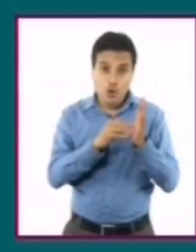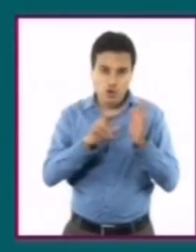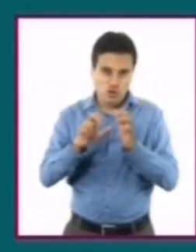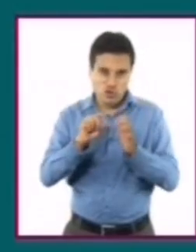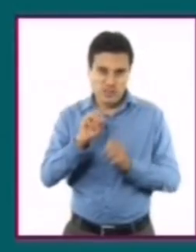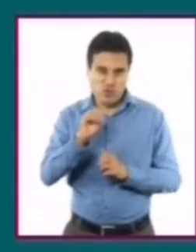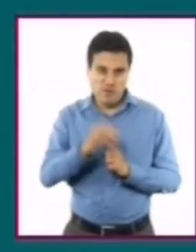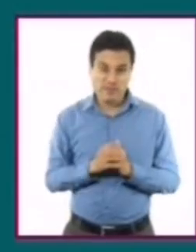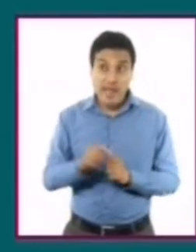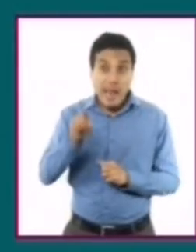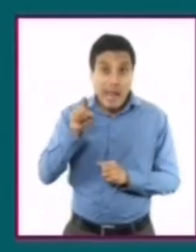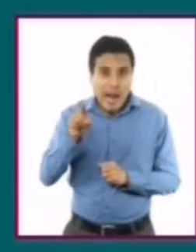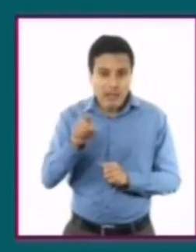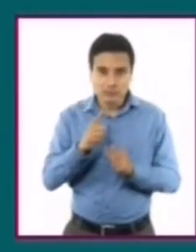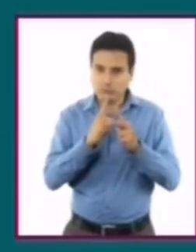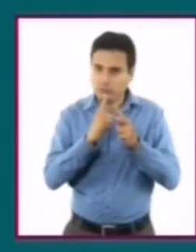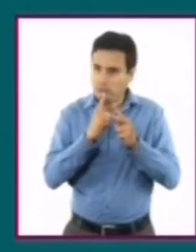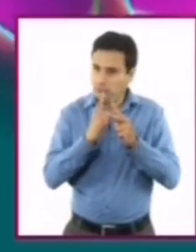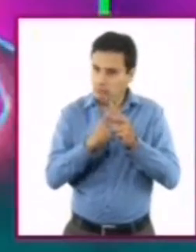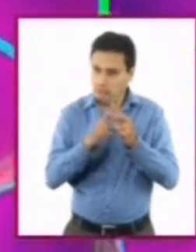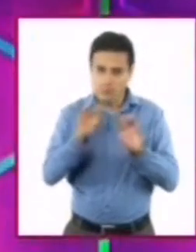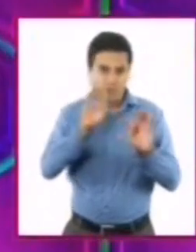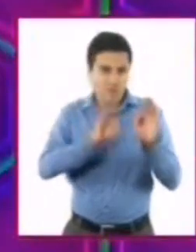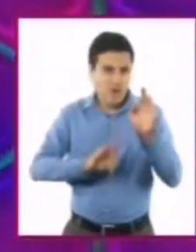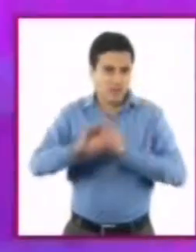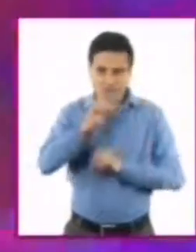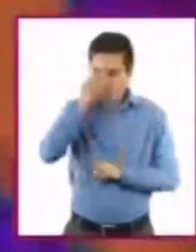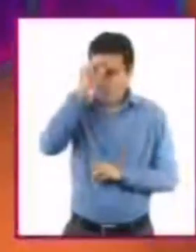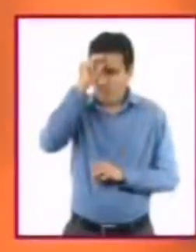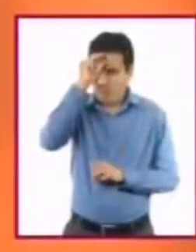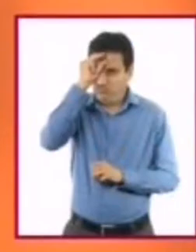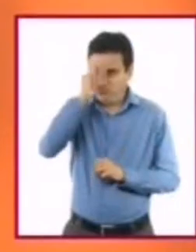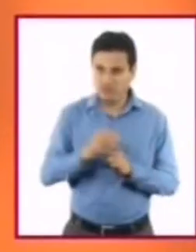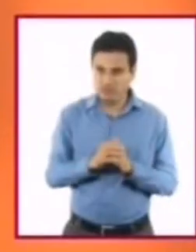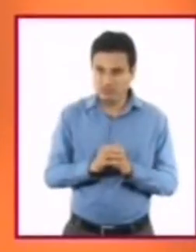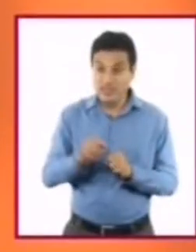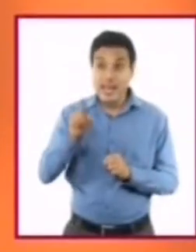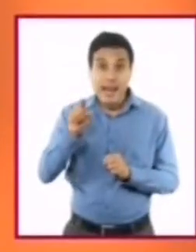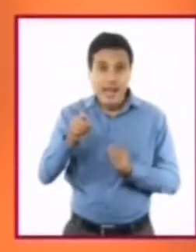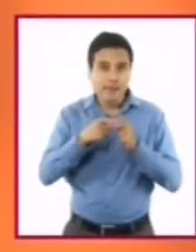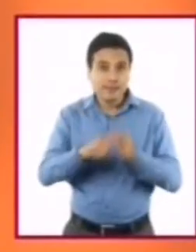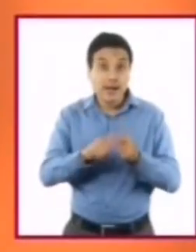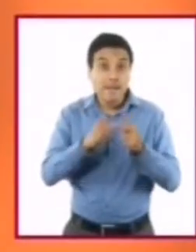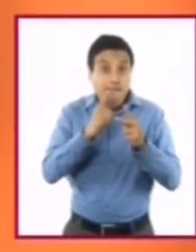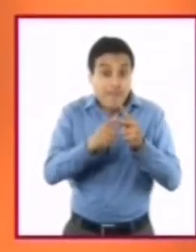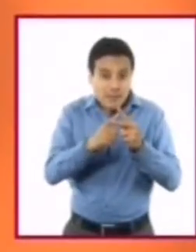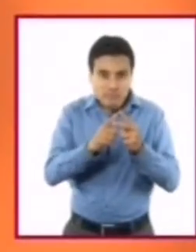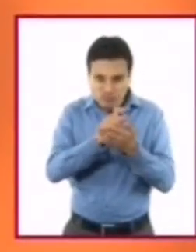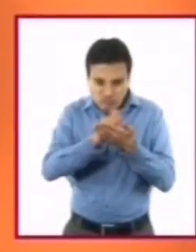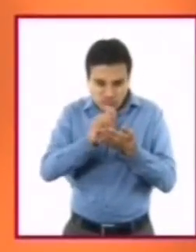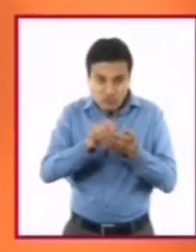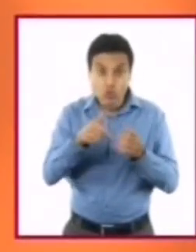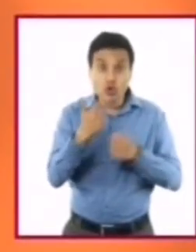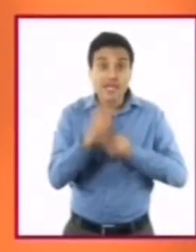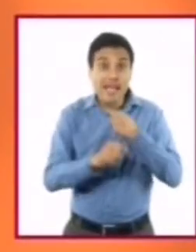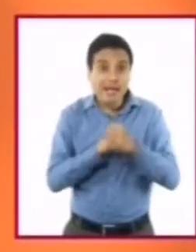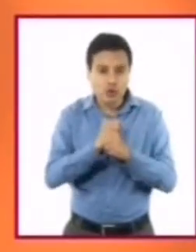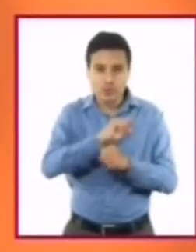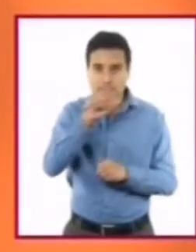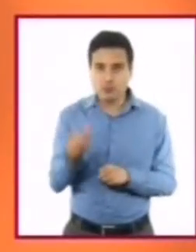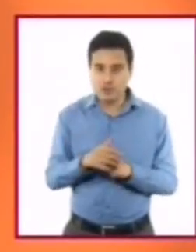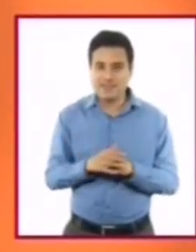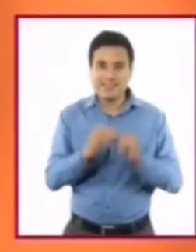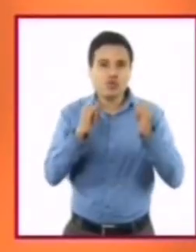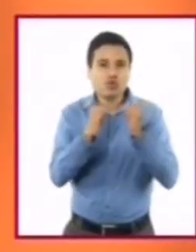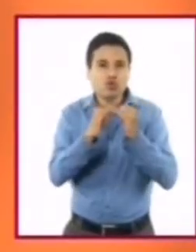ustedes, era excelente en matemáticas y física. Comenzó a estudiar matemáticas a la edad de 12 años e ingresó al Instituto Politécnico